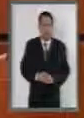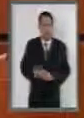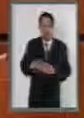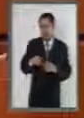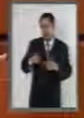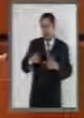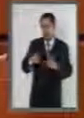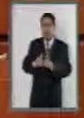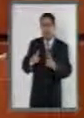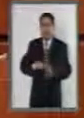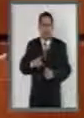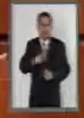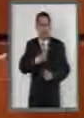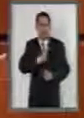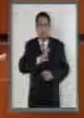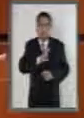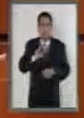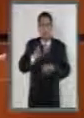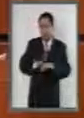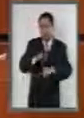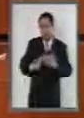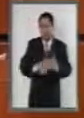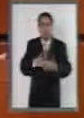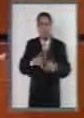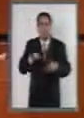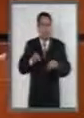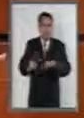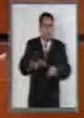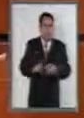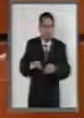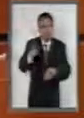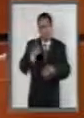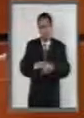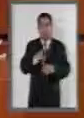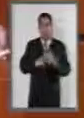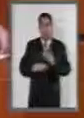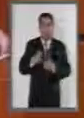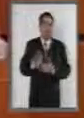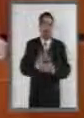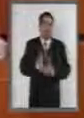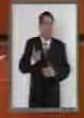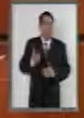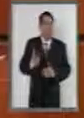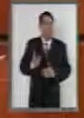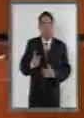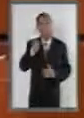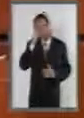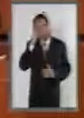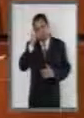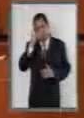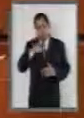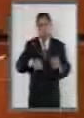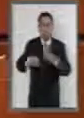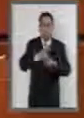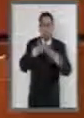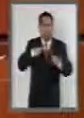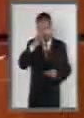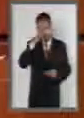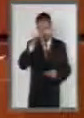sector privado habrán de generar empleo y riqueza que están esperando todos los